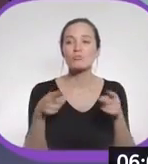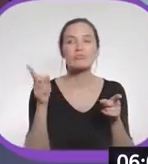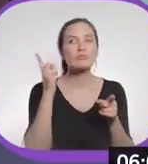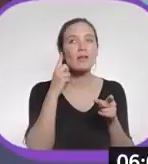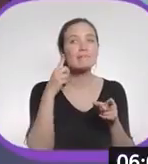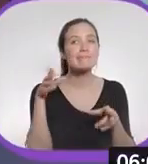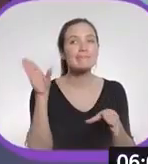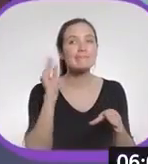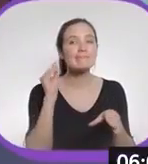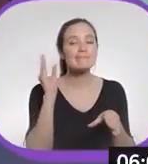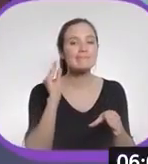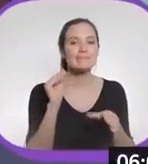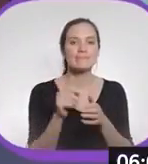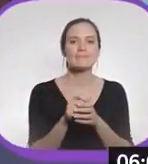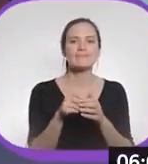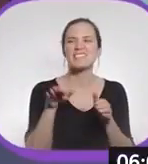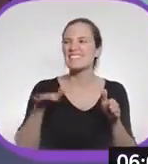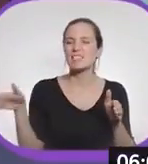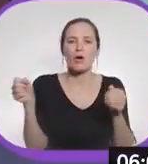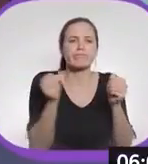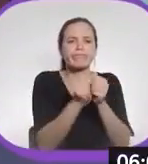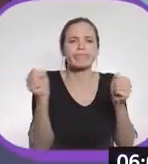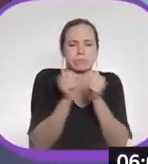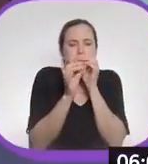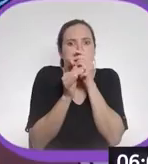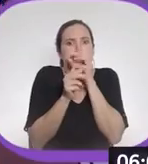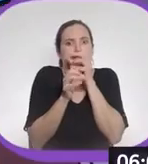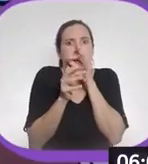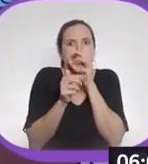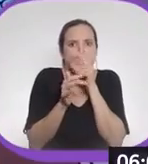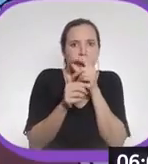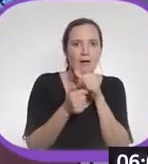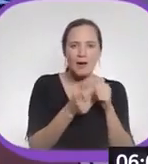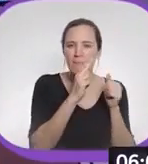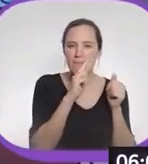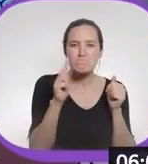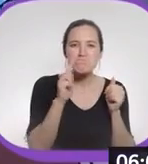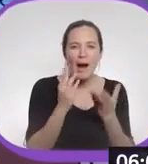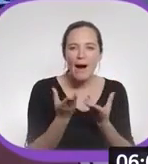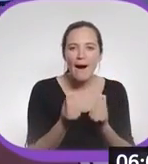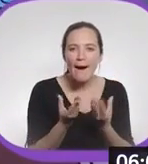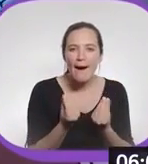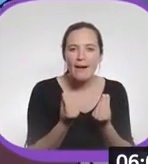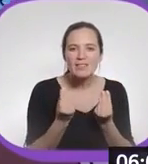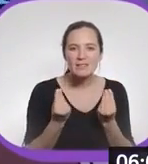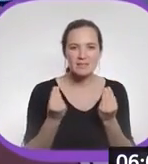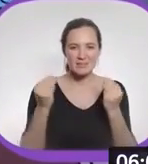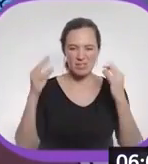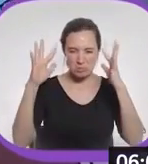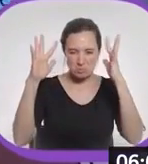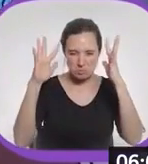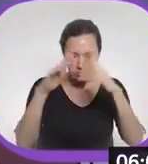¡Ah! ¡Música para mis oídos! ¡Niños en los casilleros tocando la tuba! ¡Vamos, padrinos cobardes! ¡Tengo mucho más